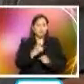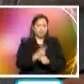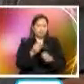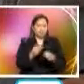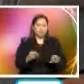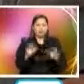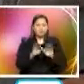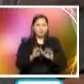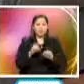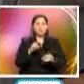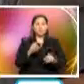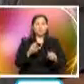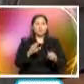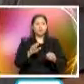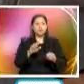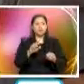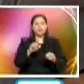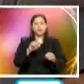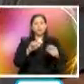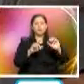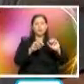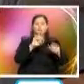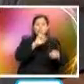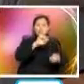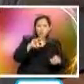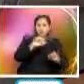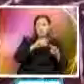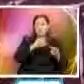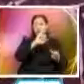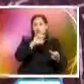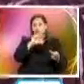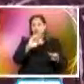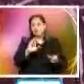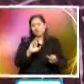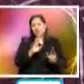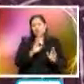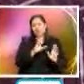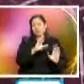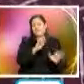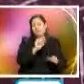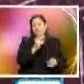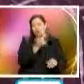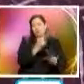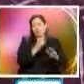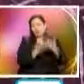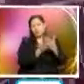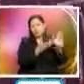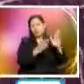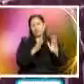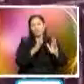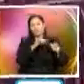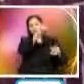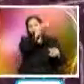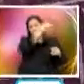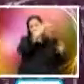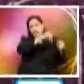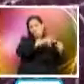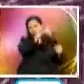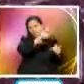en primera que no tengan ningún otro tipo de derechohabiencia. Si ya tienen IMSS, si tienen ISSSTE o alguna otra cosa, pues bueno, deben de llevar su seguimiento en el